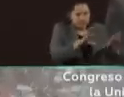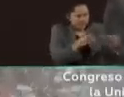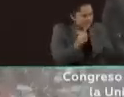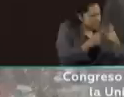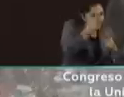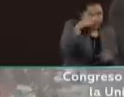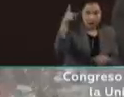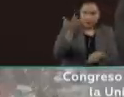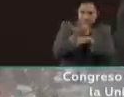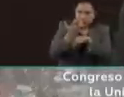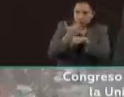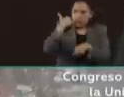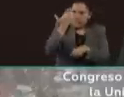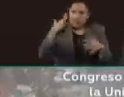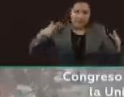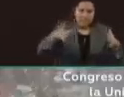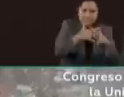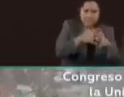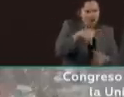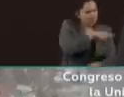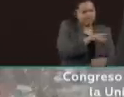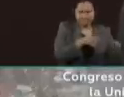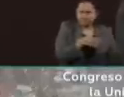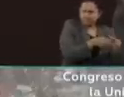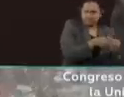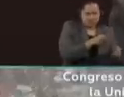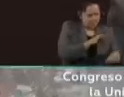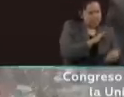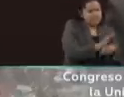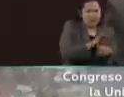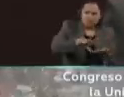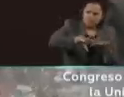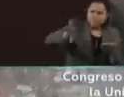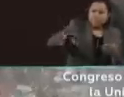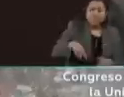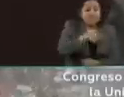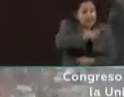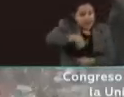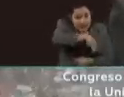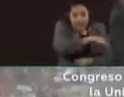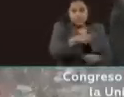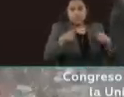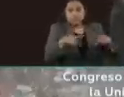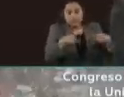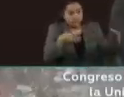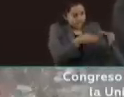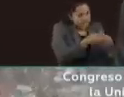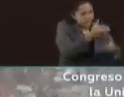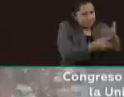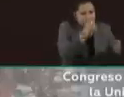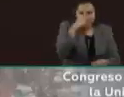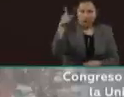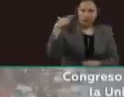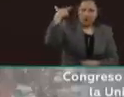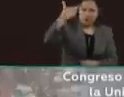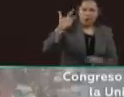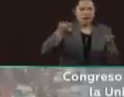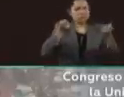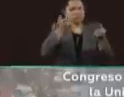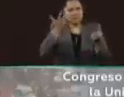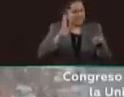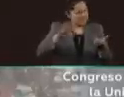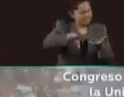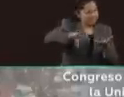norteamericana, el que se desgarró en una guerra civil, el que evitó que nuestra nación se convirtiera en un imperio, el que hizo una